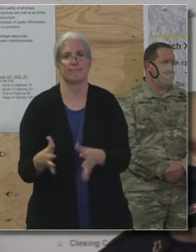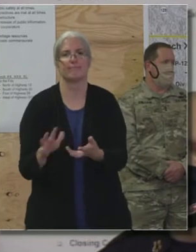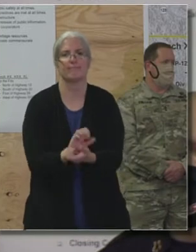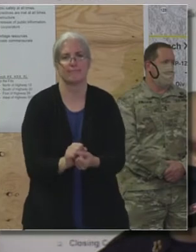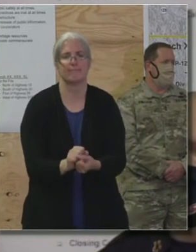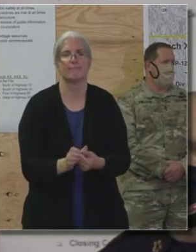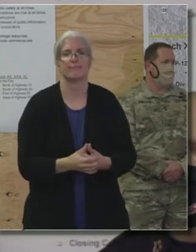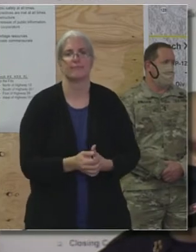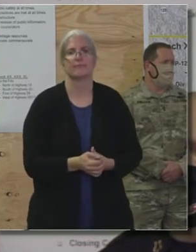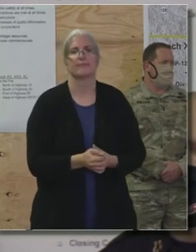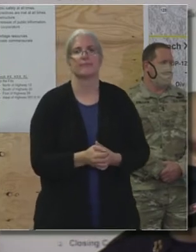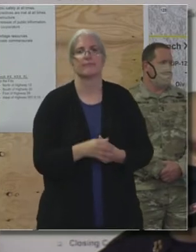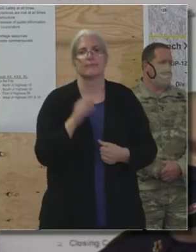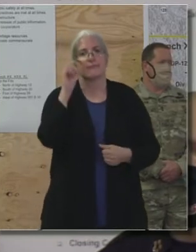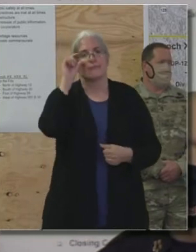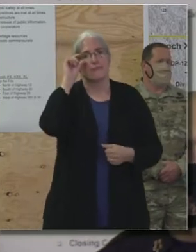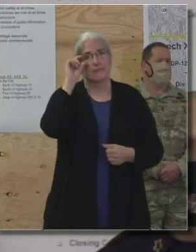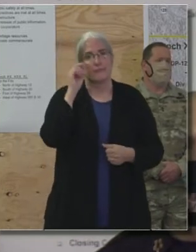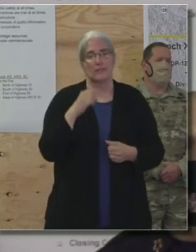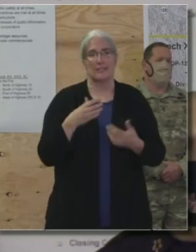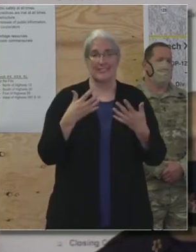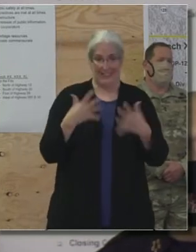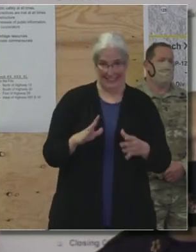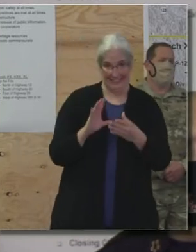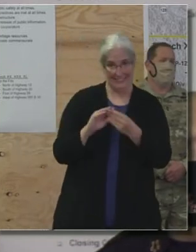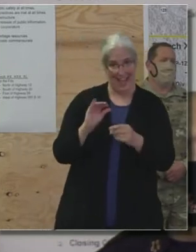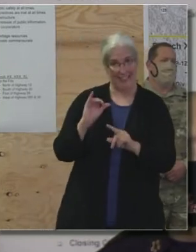así que como hemos dicho